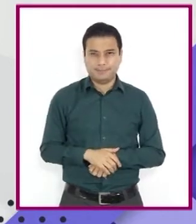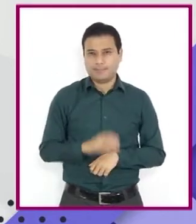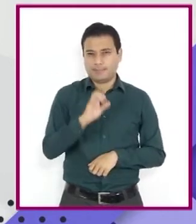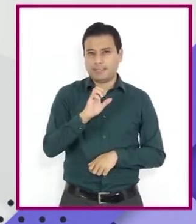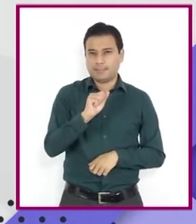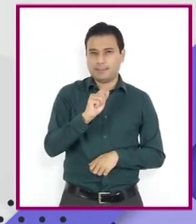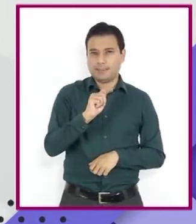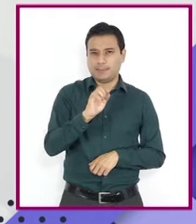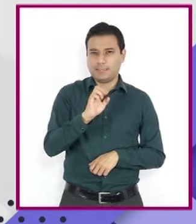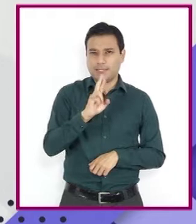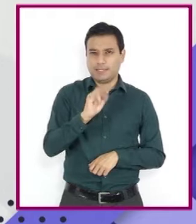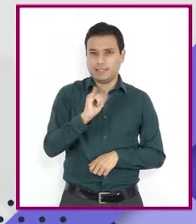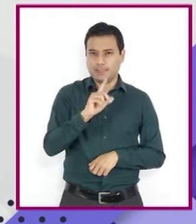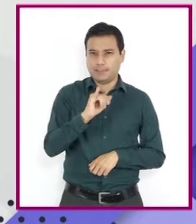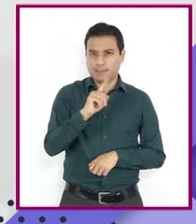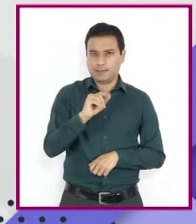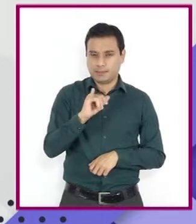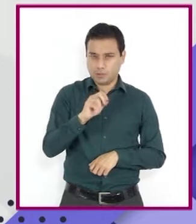esterilización,